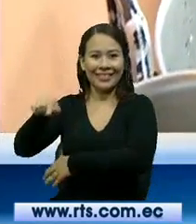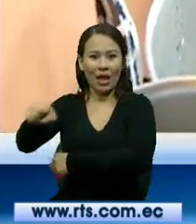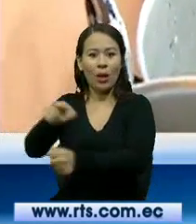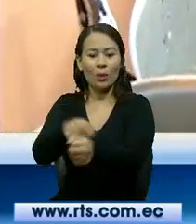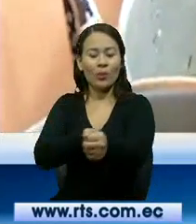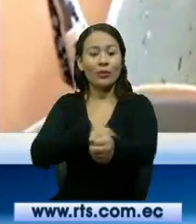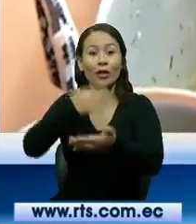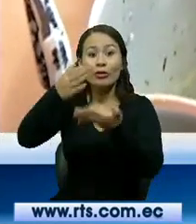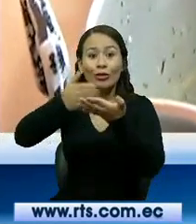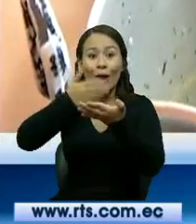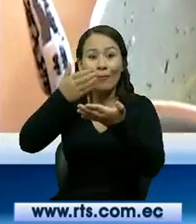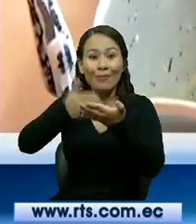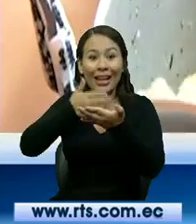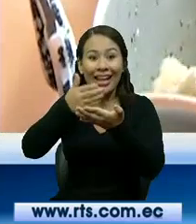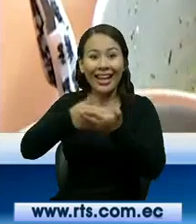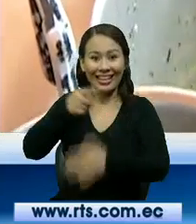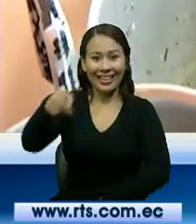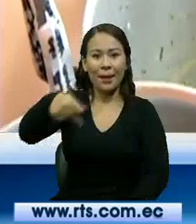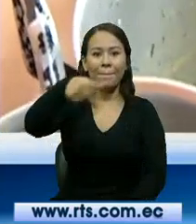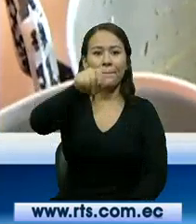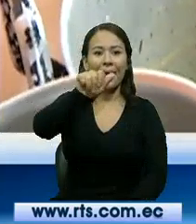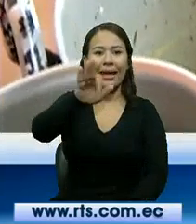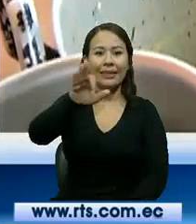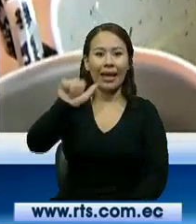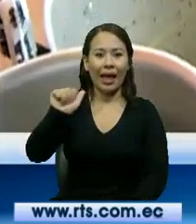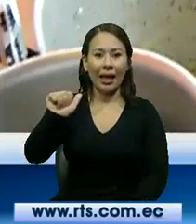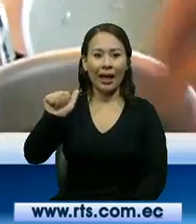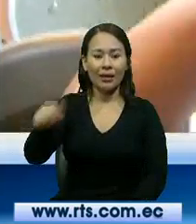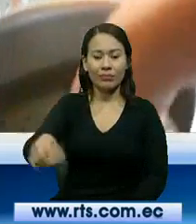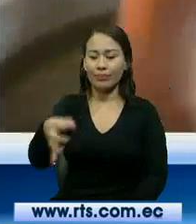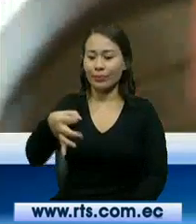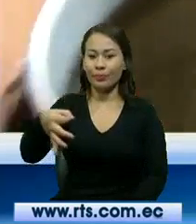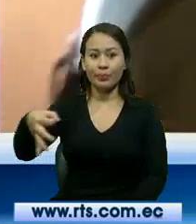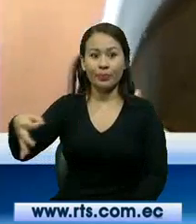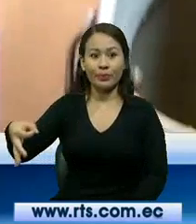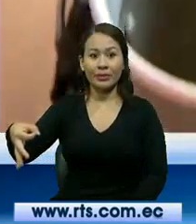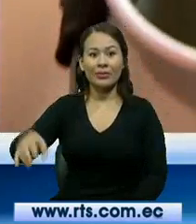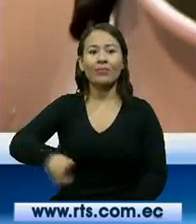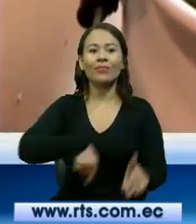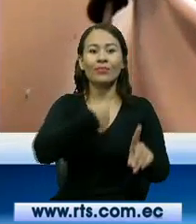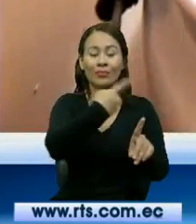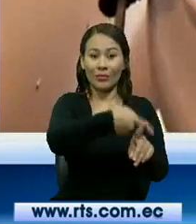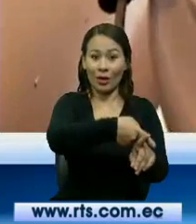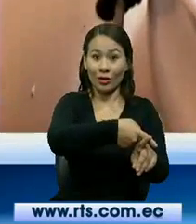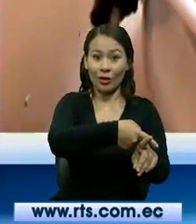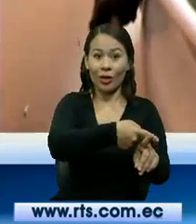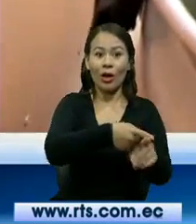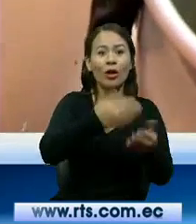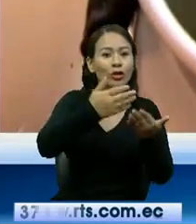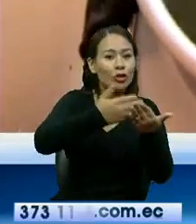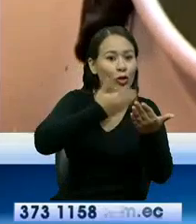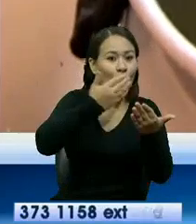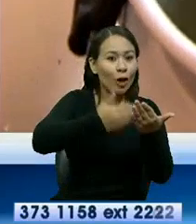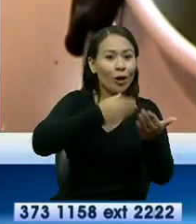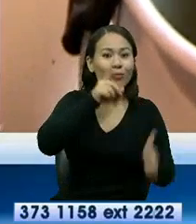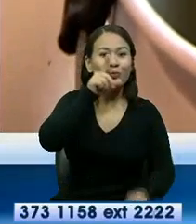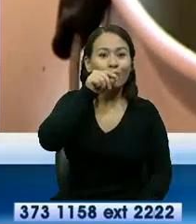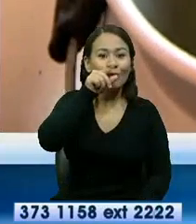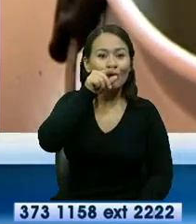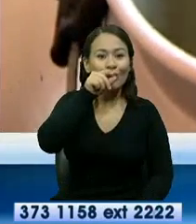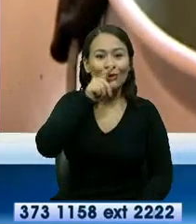caldo de patas este va con Mote ya acá tenemos lo que es los caldos de gallina